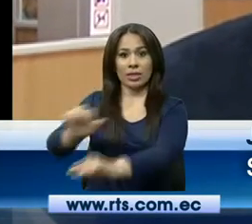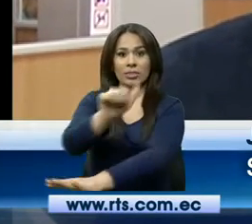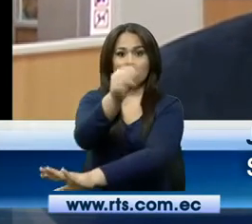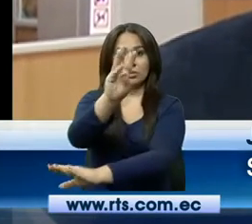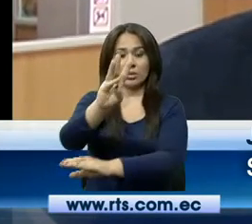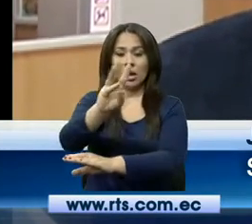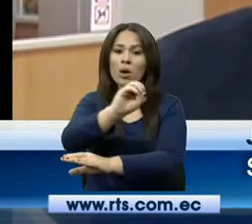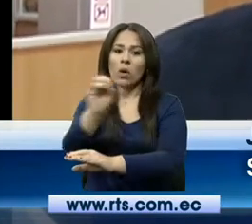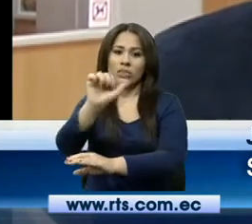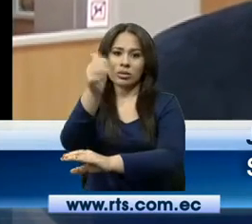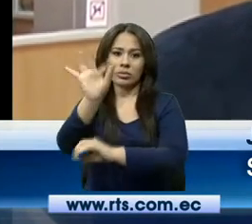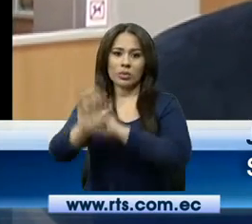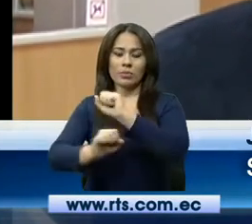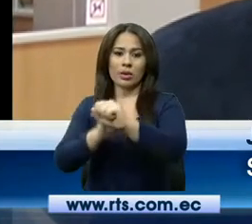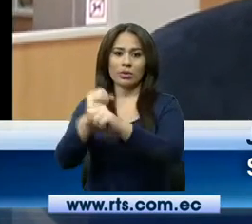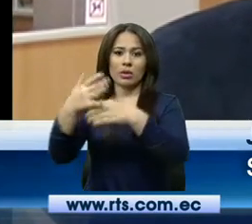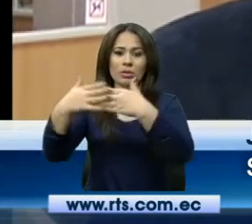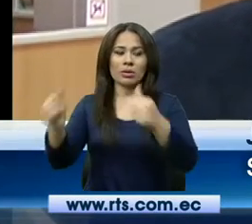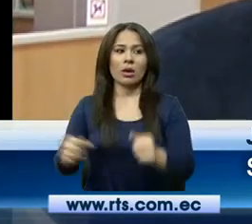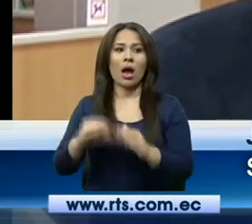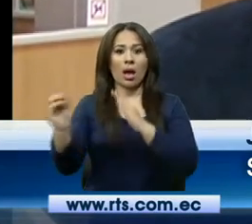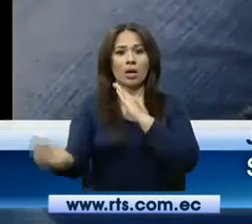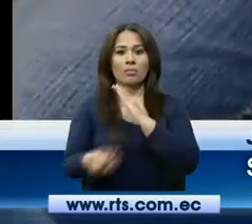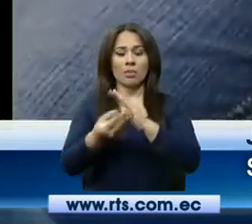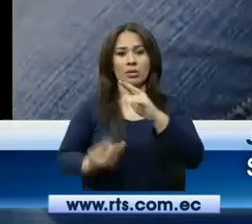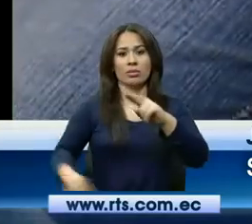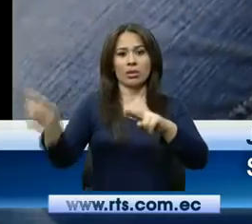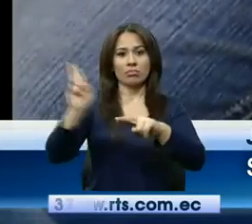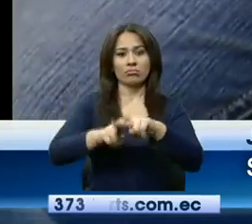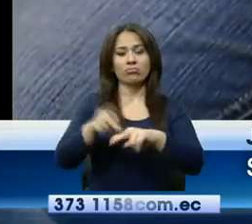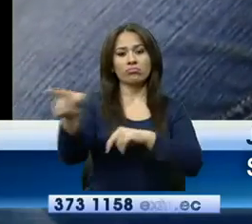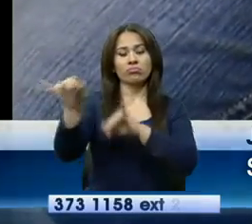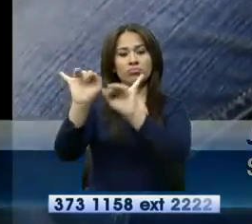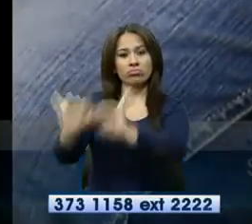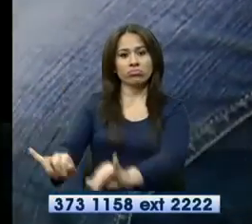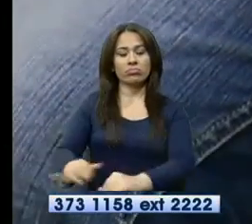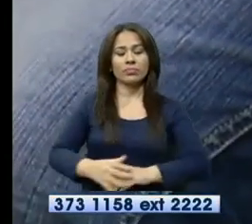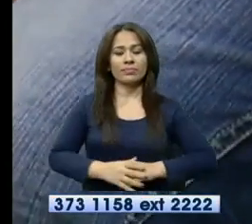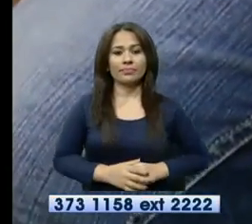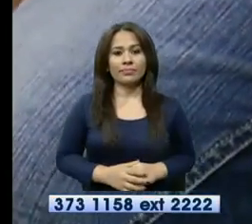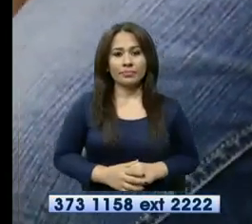privación de libertad, salvo agravantes que aumentaría más la pena. Informó Luxiola Salazar.